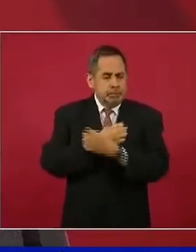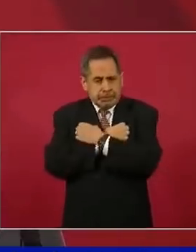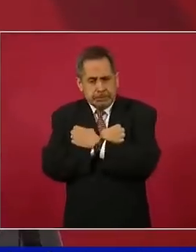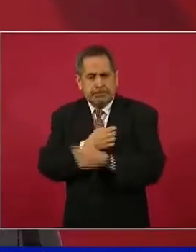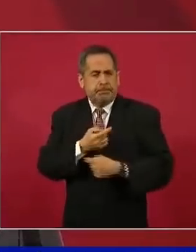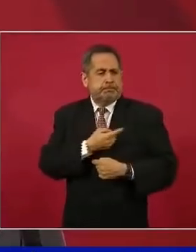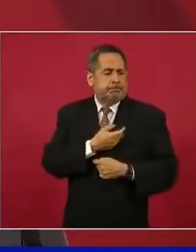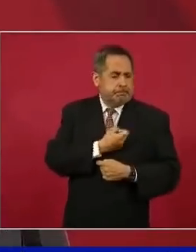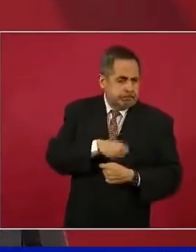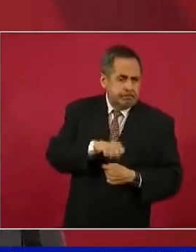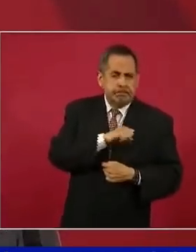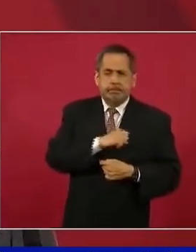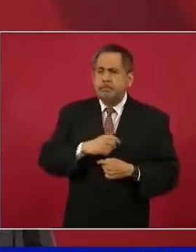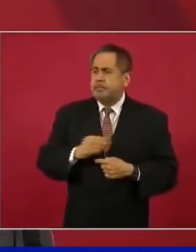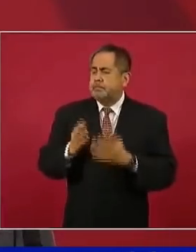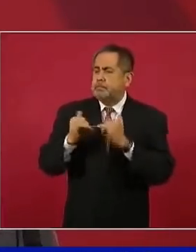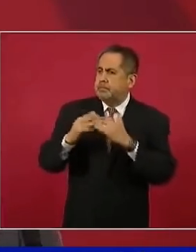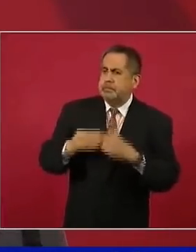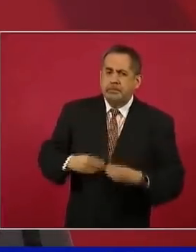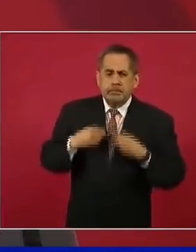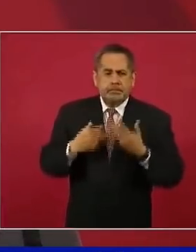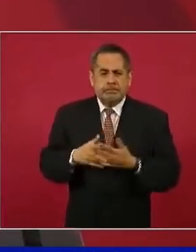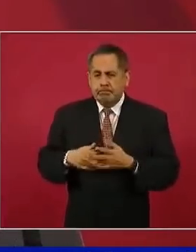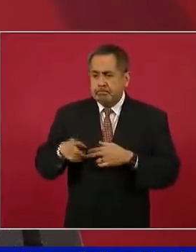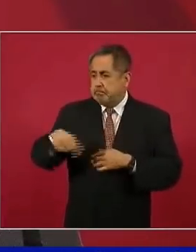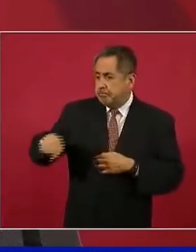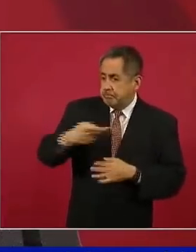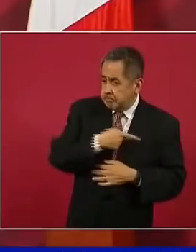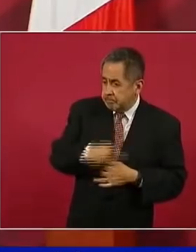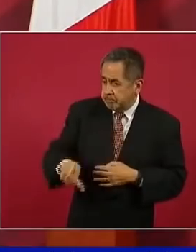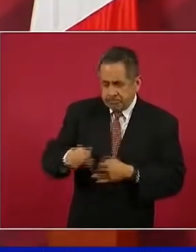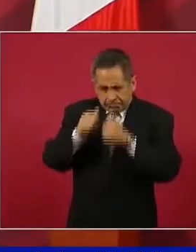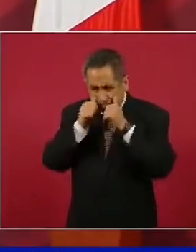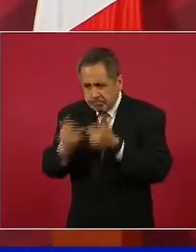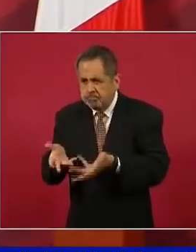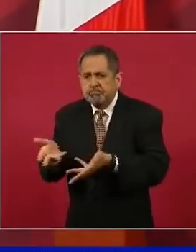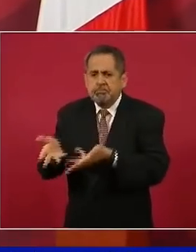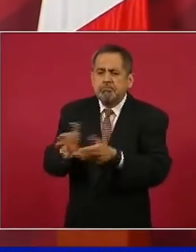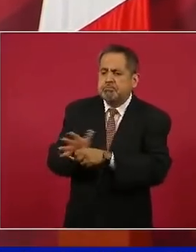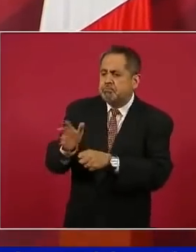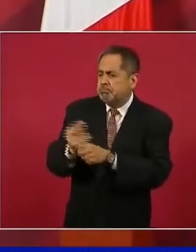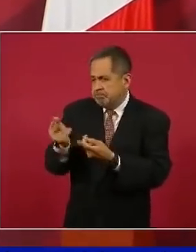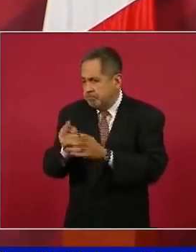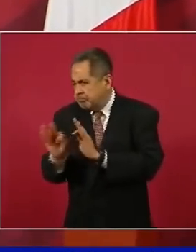salud, al bienestar, que se atienda a los pobres.